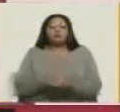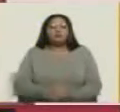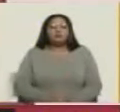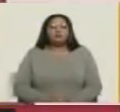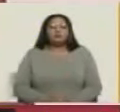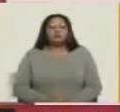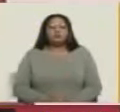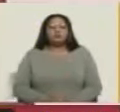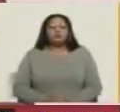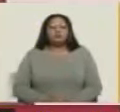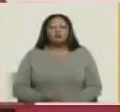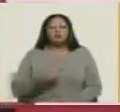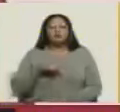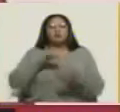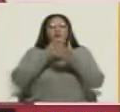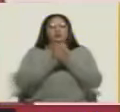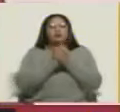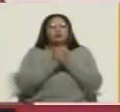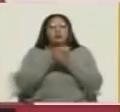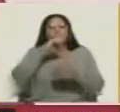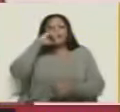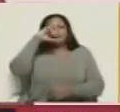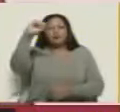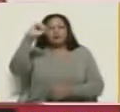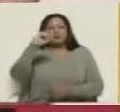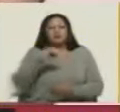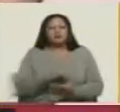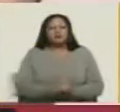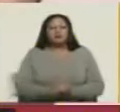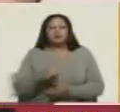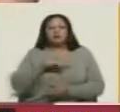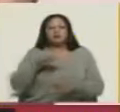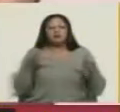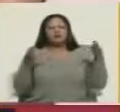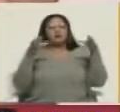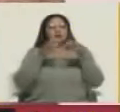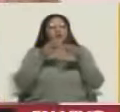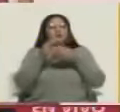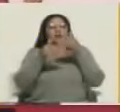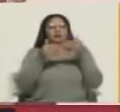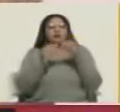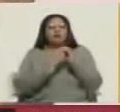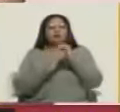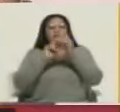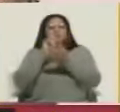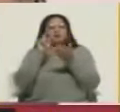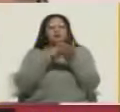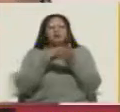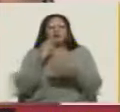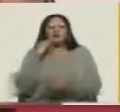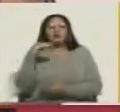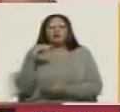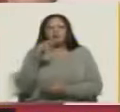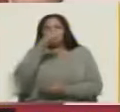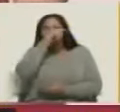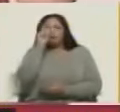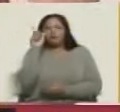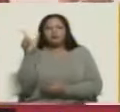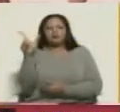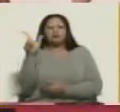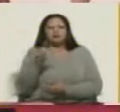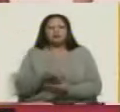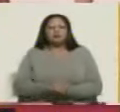con el compañero presidente Nicolás Maduro. Nos reunimos, se reunió la Dirección Nacional de la JPSUV, se